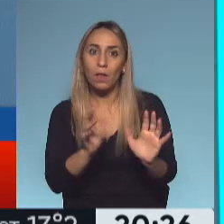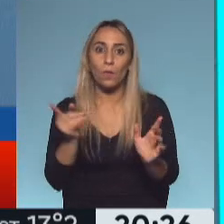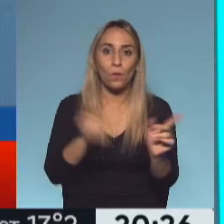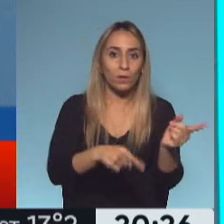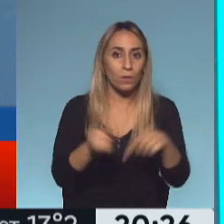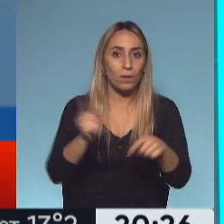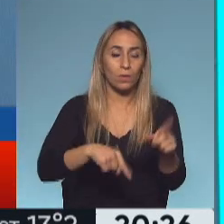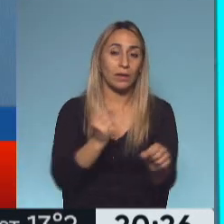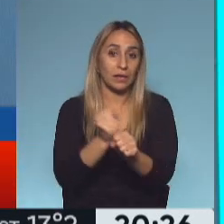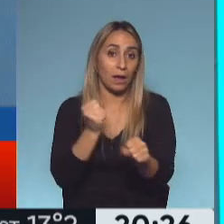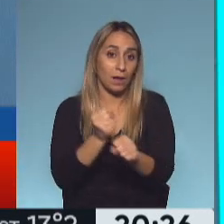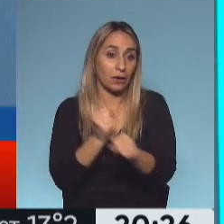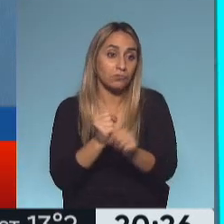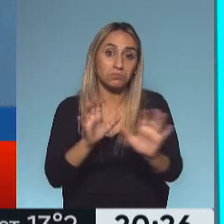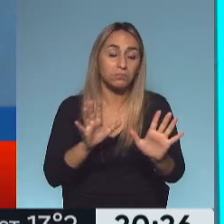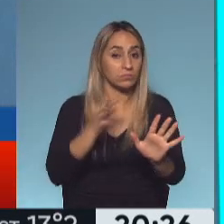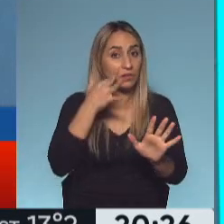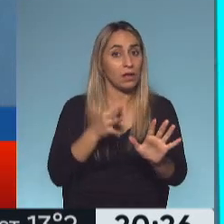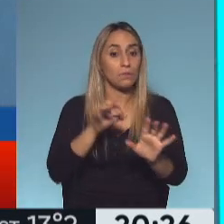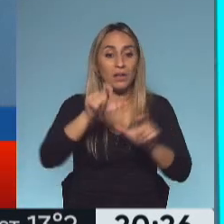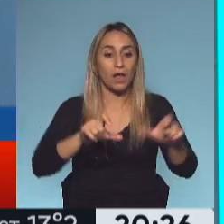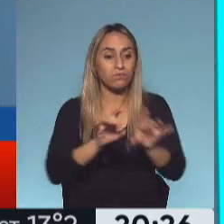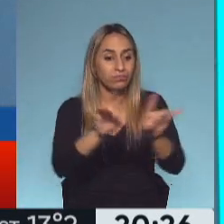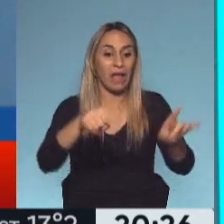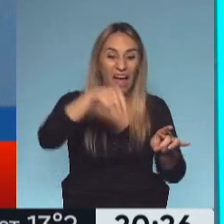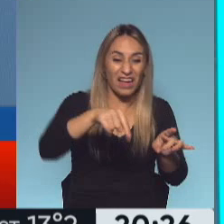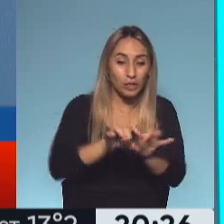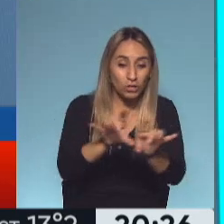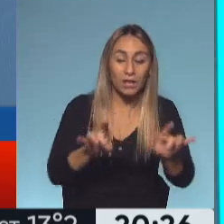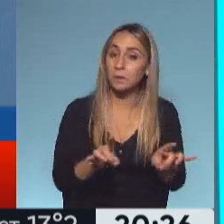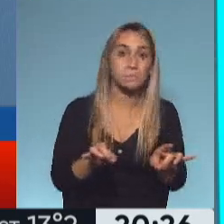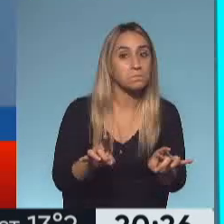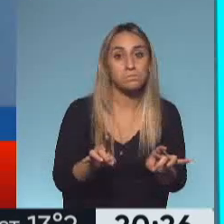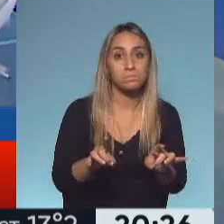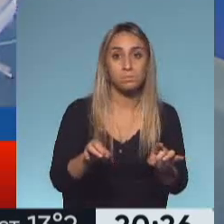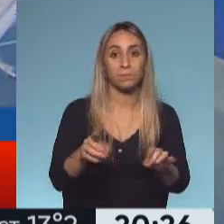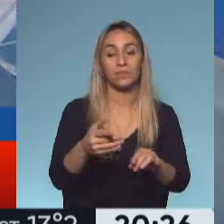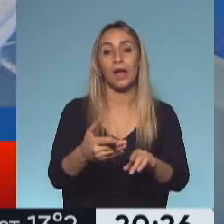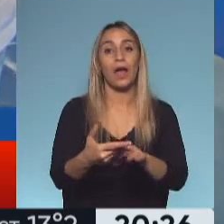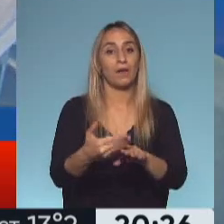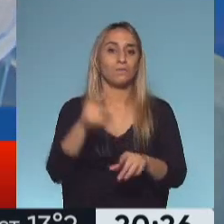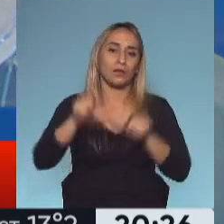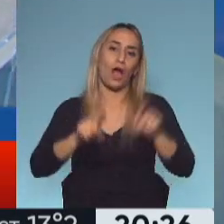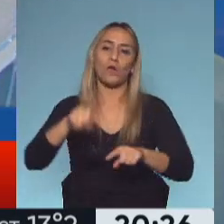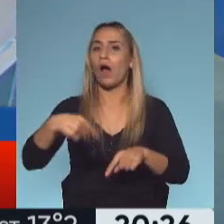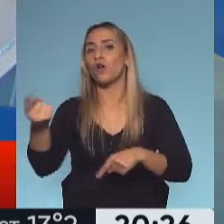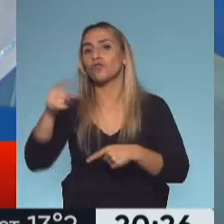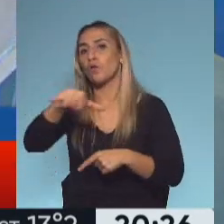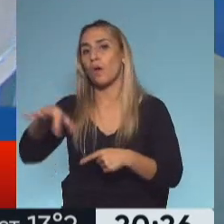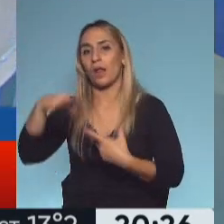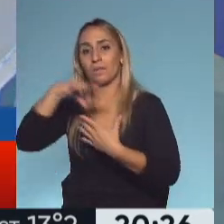gente llegó contagiada y la industria tuvo la capacidad para detectarlos tempranamente y aislar a todos esos trabajadores que